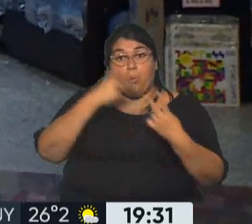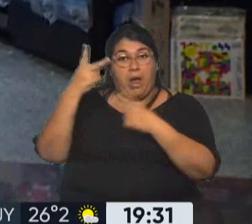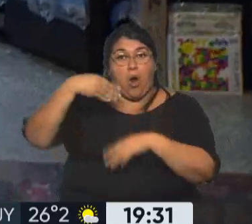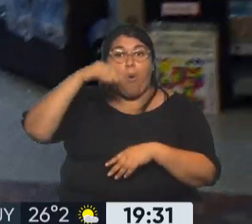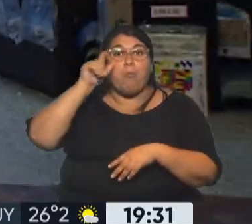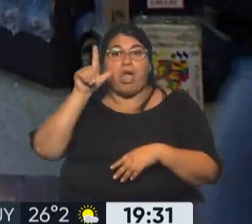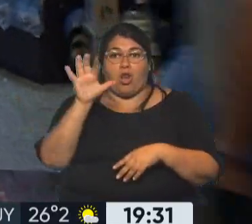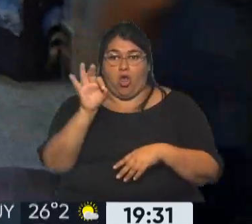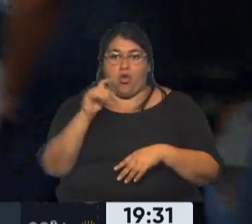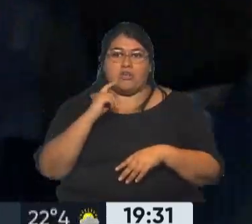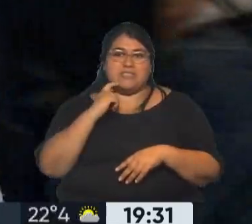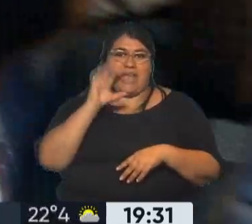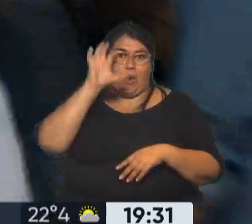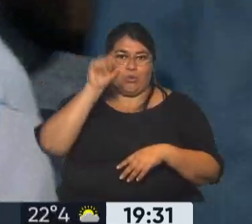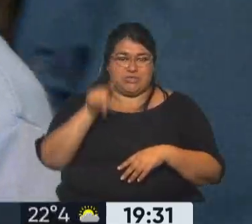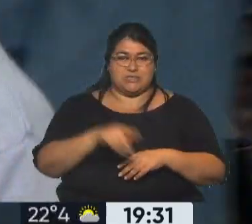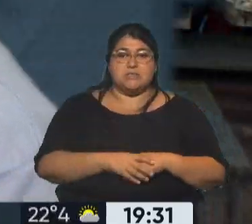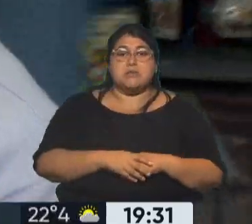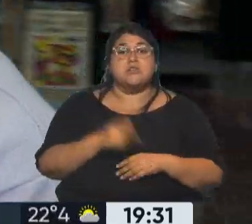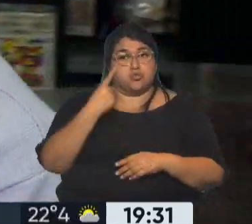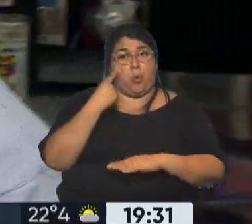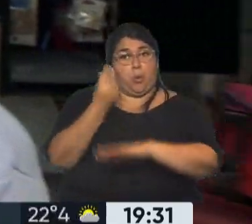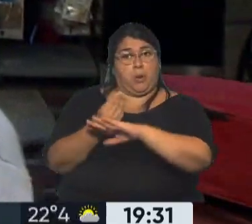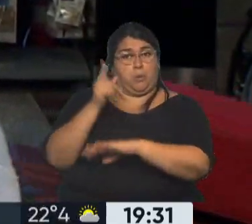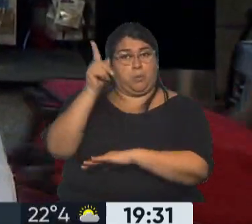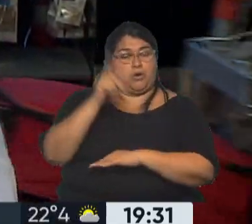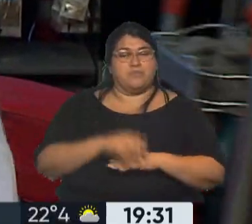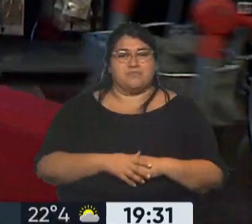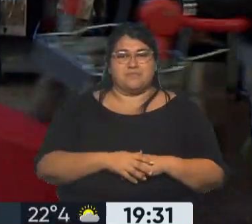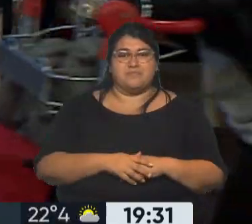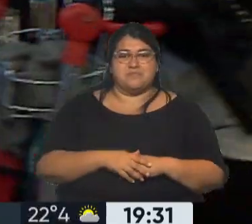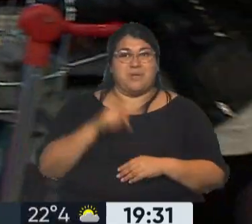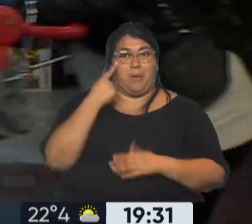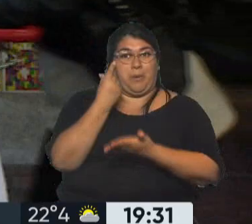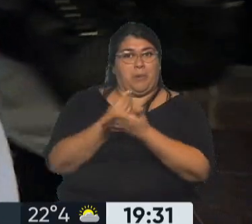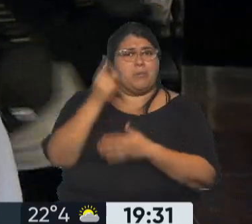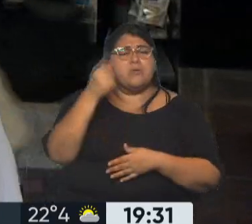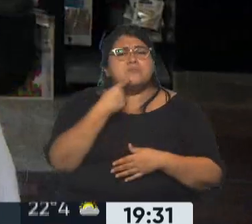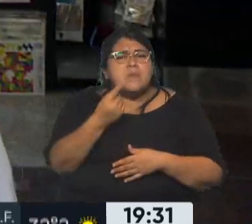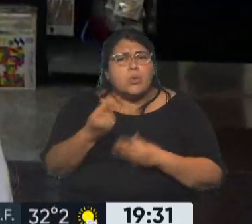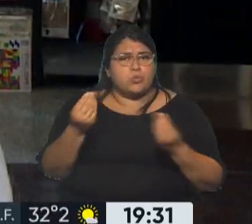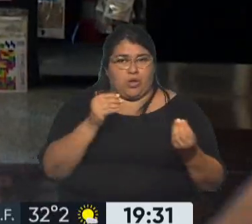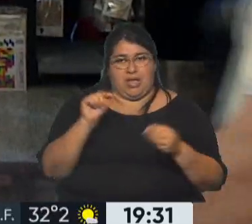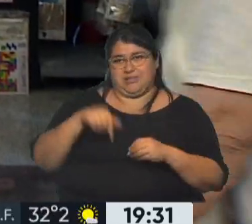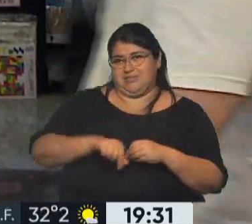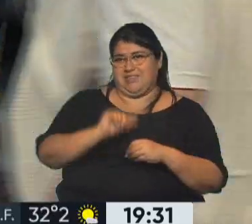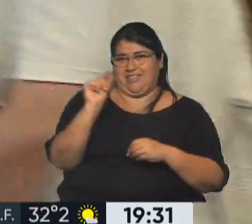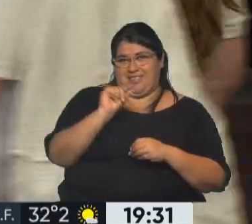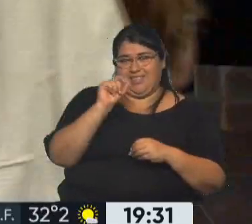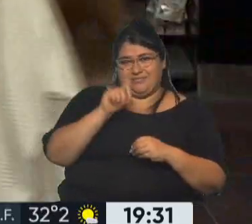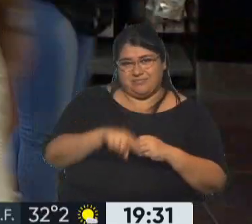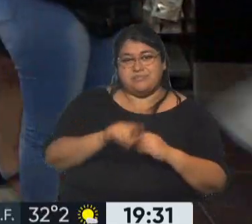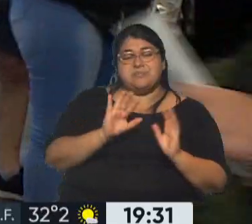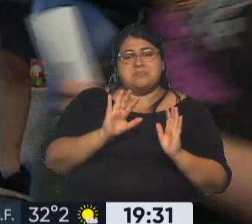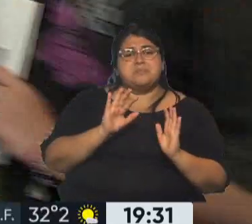Merlo, San Luis. Yo vivo allí. Ah, vive allá. Sí. Vino a pasar unos días acá a Buenos Aires y ahora vuelve a su